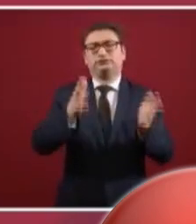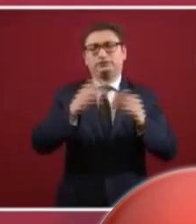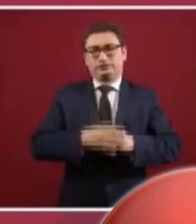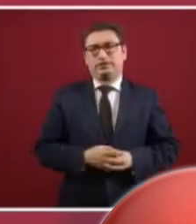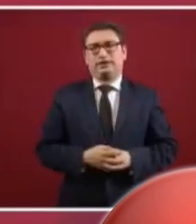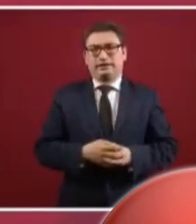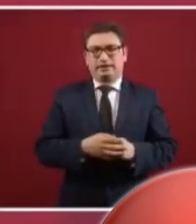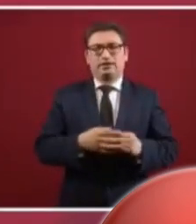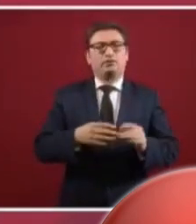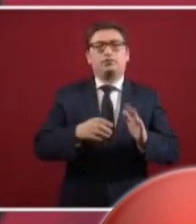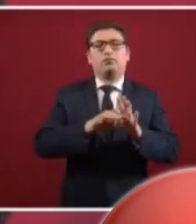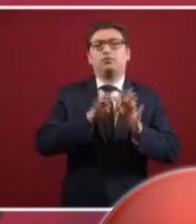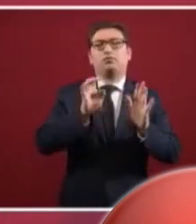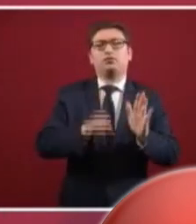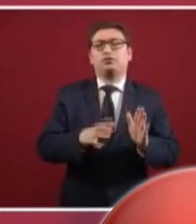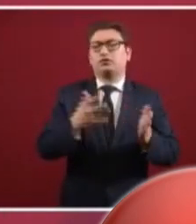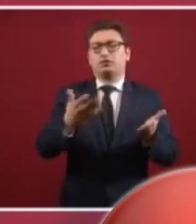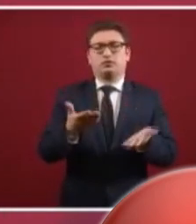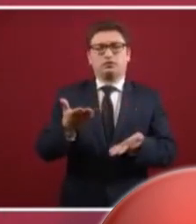El que sea delito grave